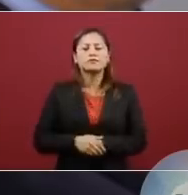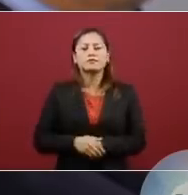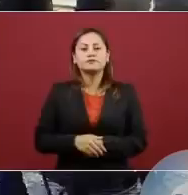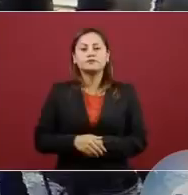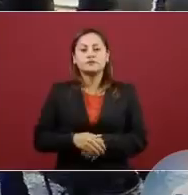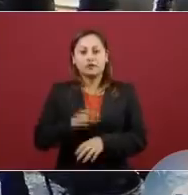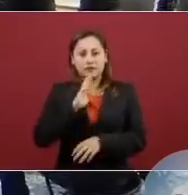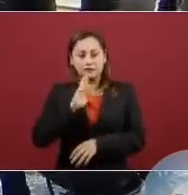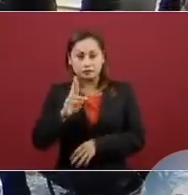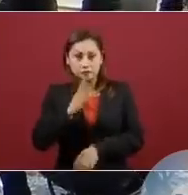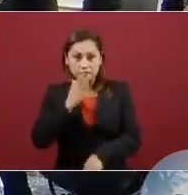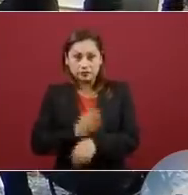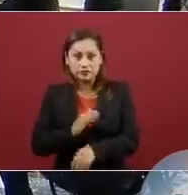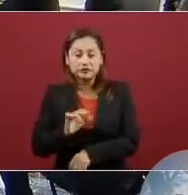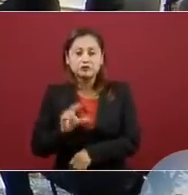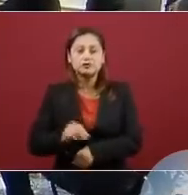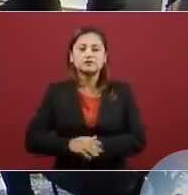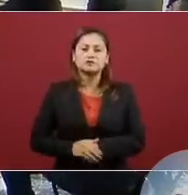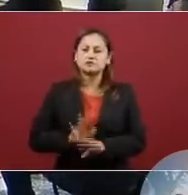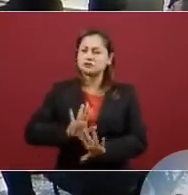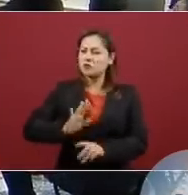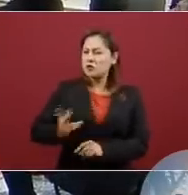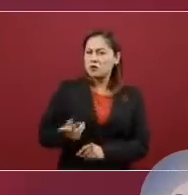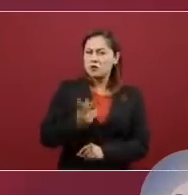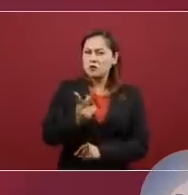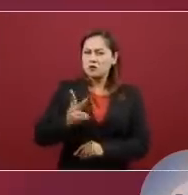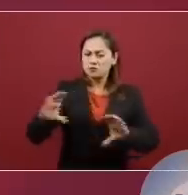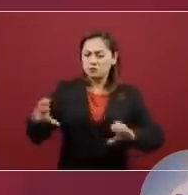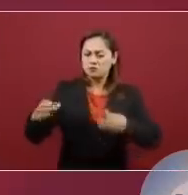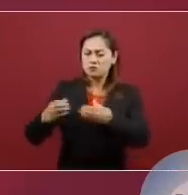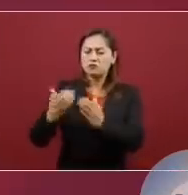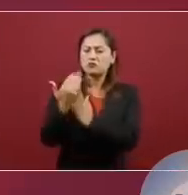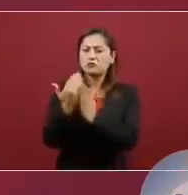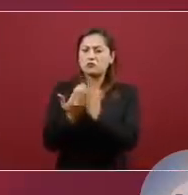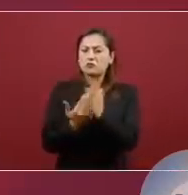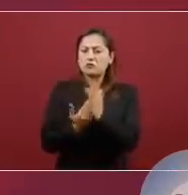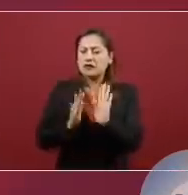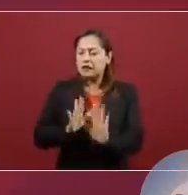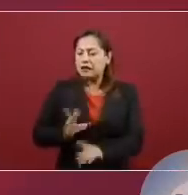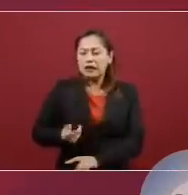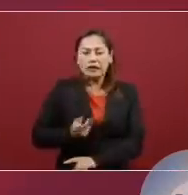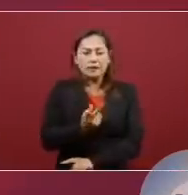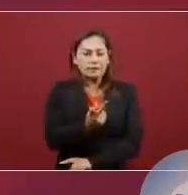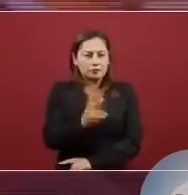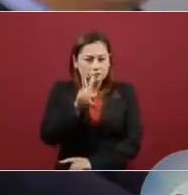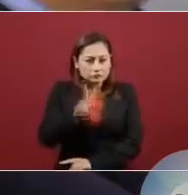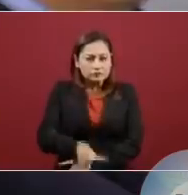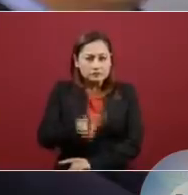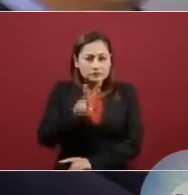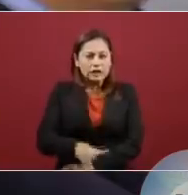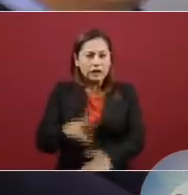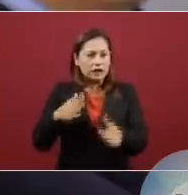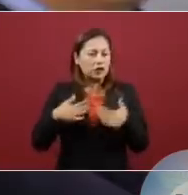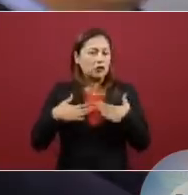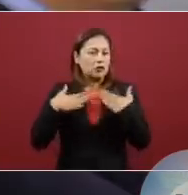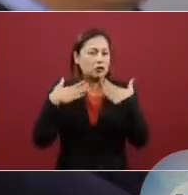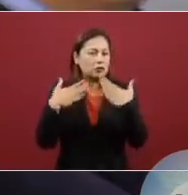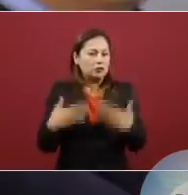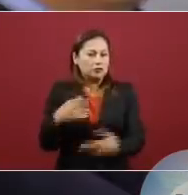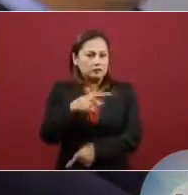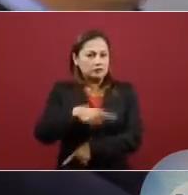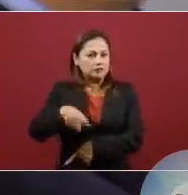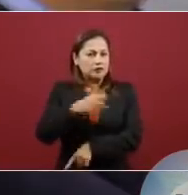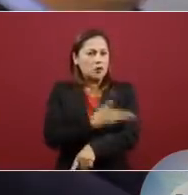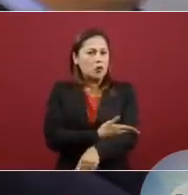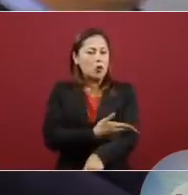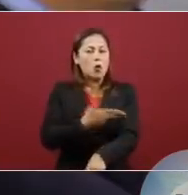verdad sí sirve o no sirve, subsecretario? O sea, usted, pues la verdad yo le pediría muchísima sensatez, porque las